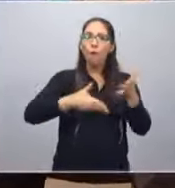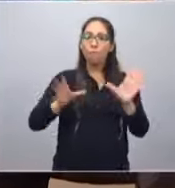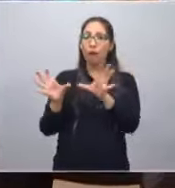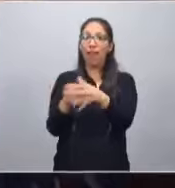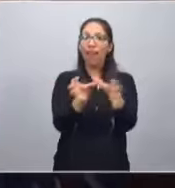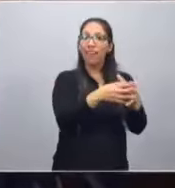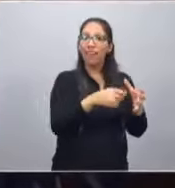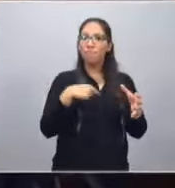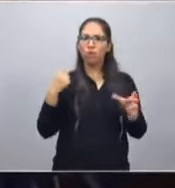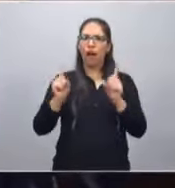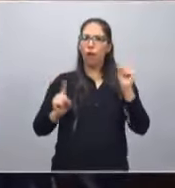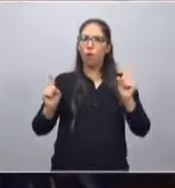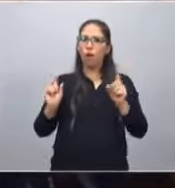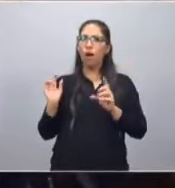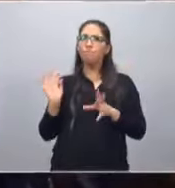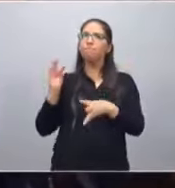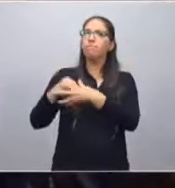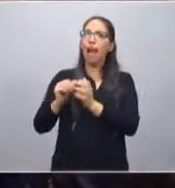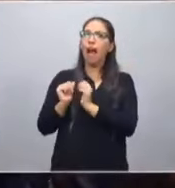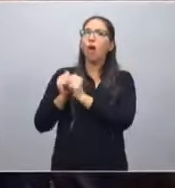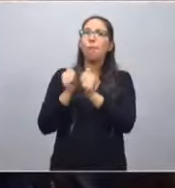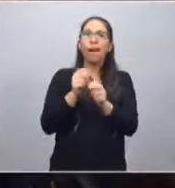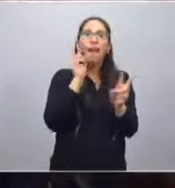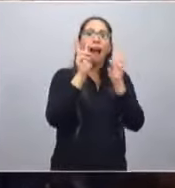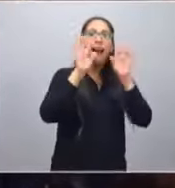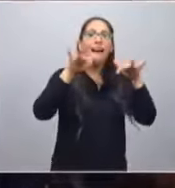equipos a verlos